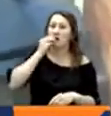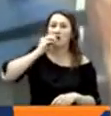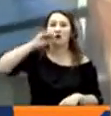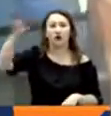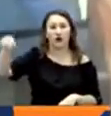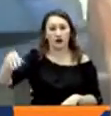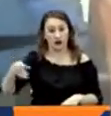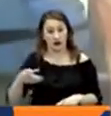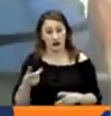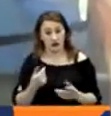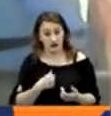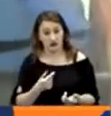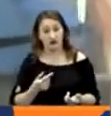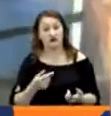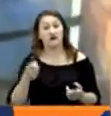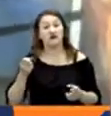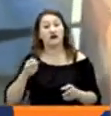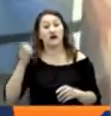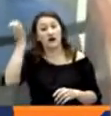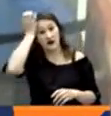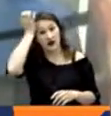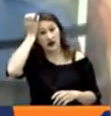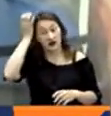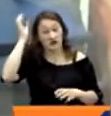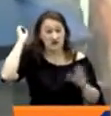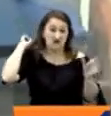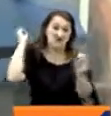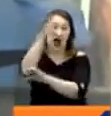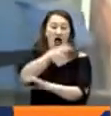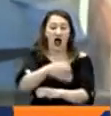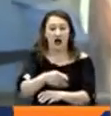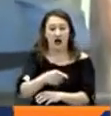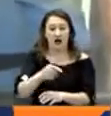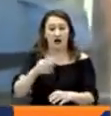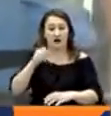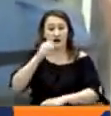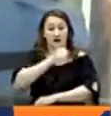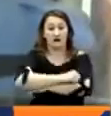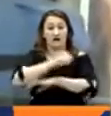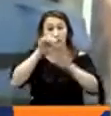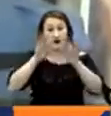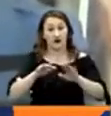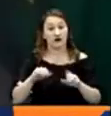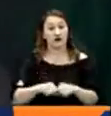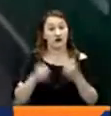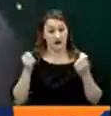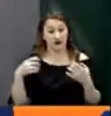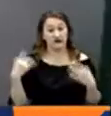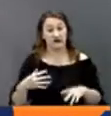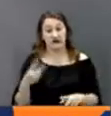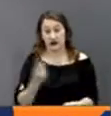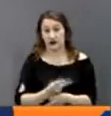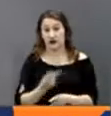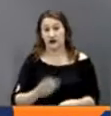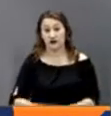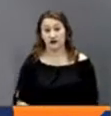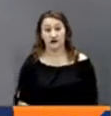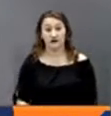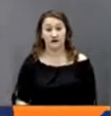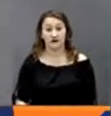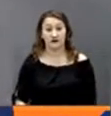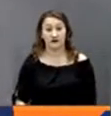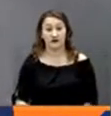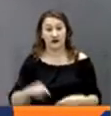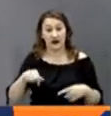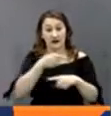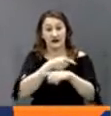ventana, le rompen los vidrios a uno de los carros, son demasiado agresivos. Durante esta semana, los accidentes